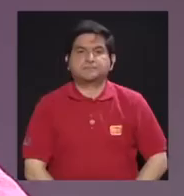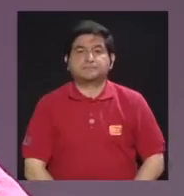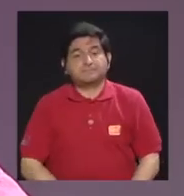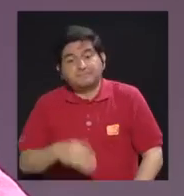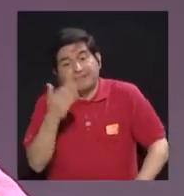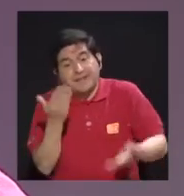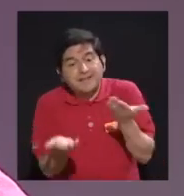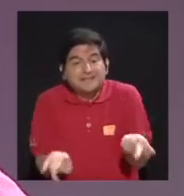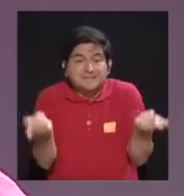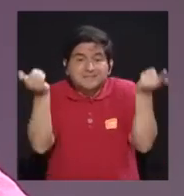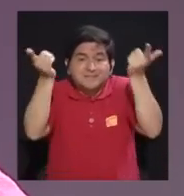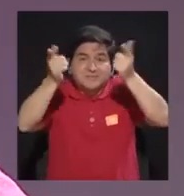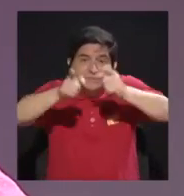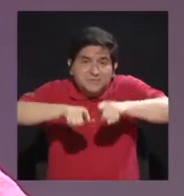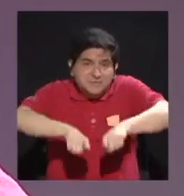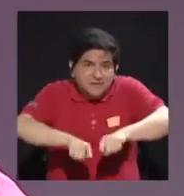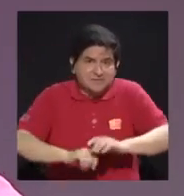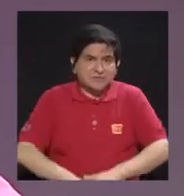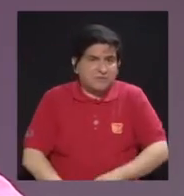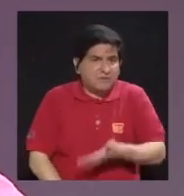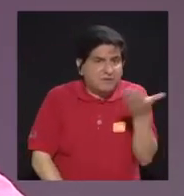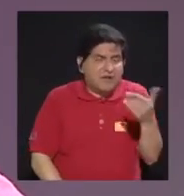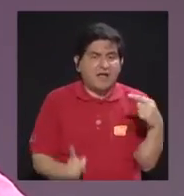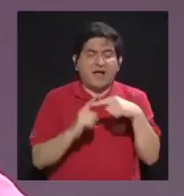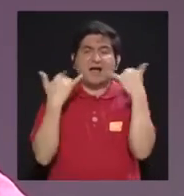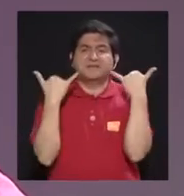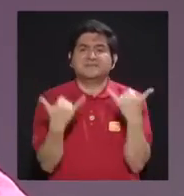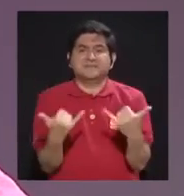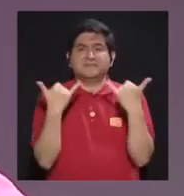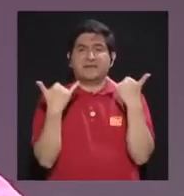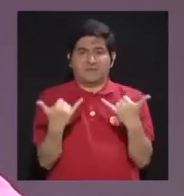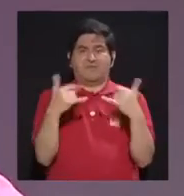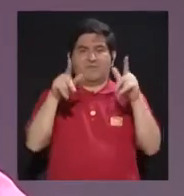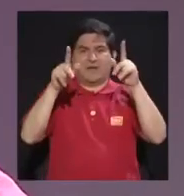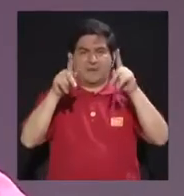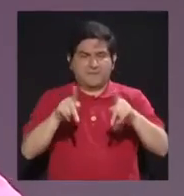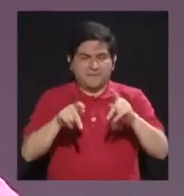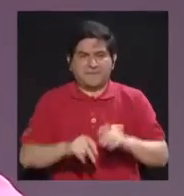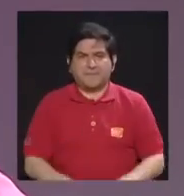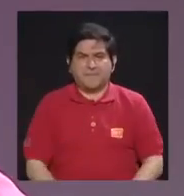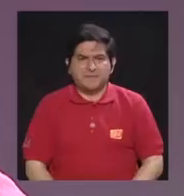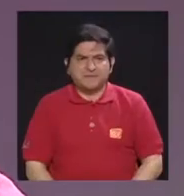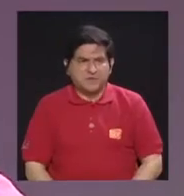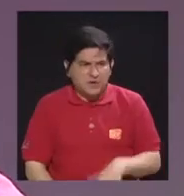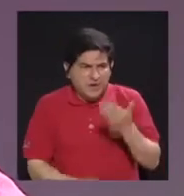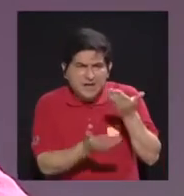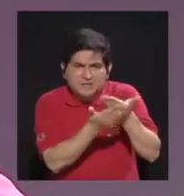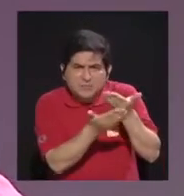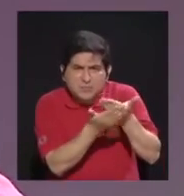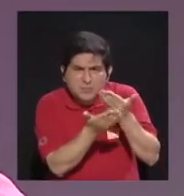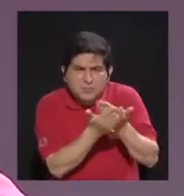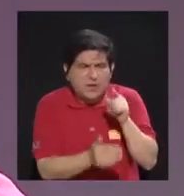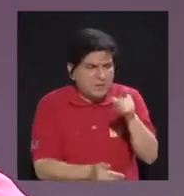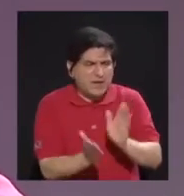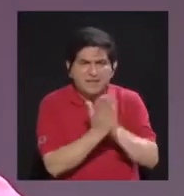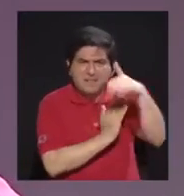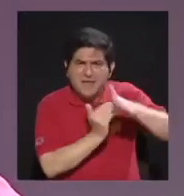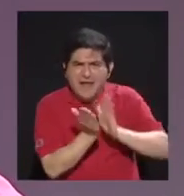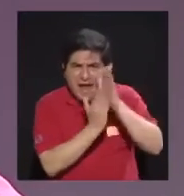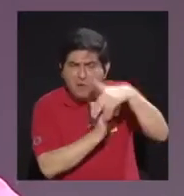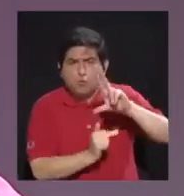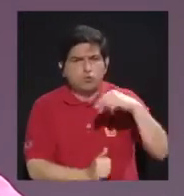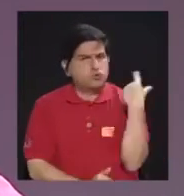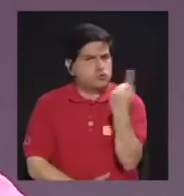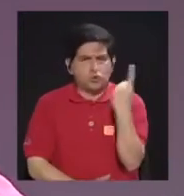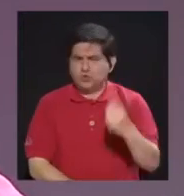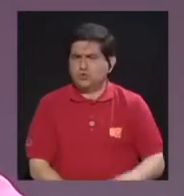lo que sucede es que hasta hoy que las evidencias de los abusos que él ha ido cometiendo, no solo en